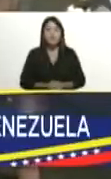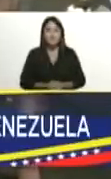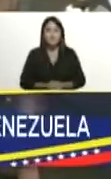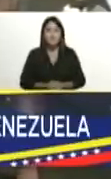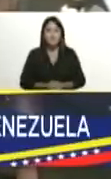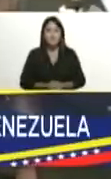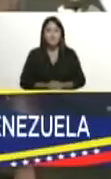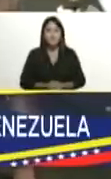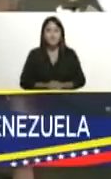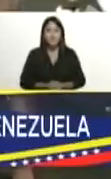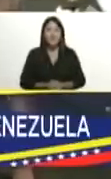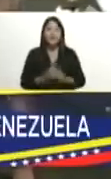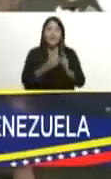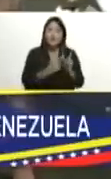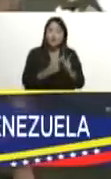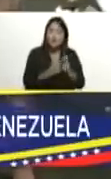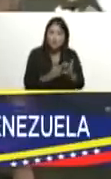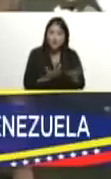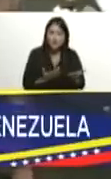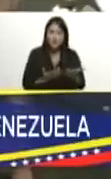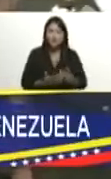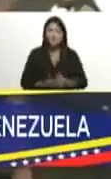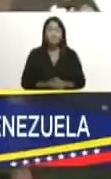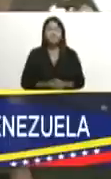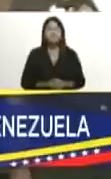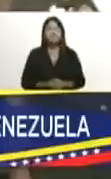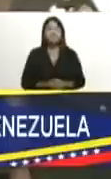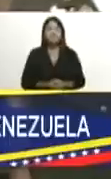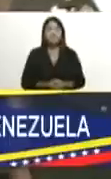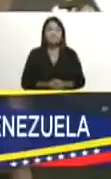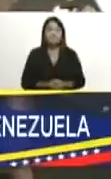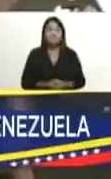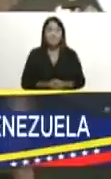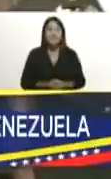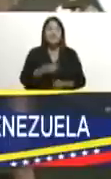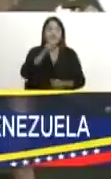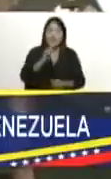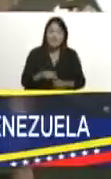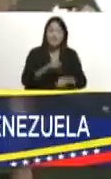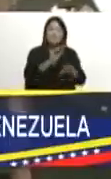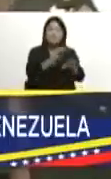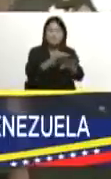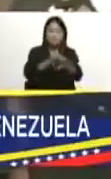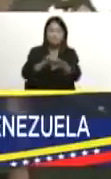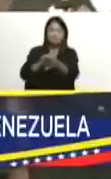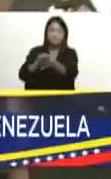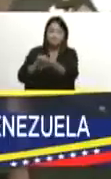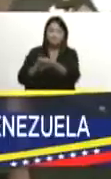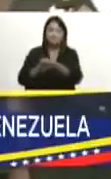Debo decir que, bueno, también se ha desatado una abrumadora